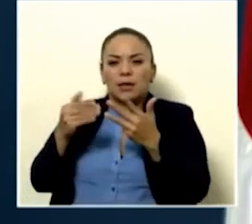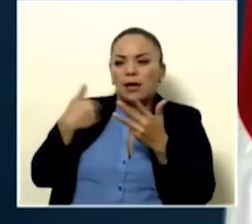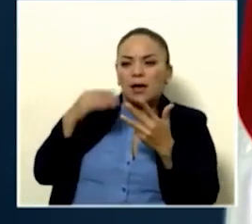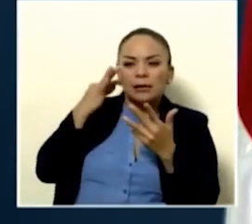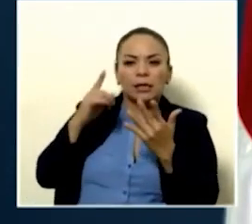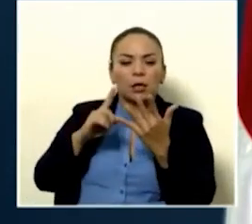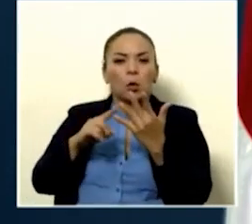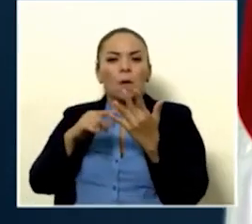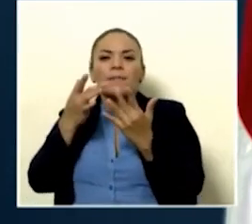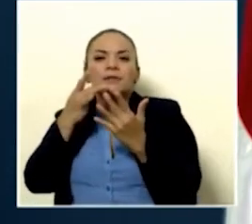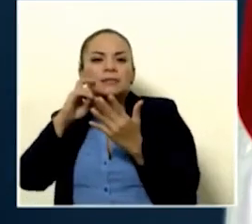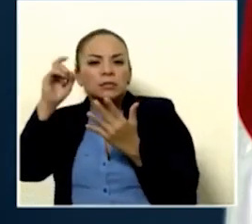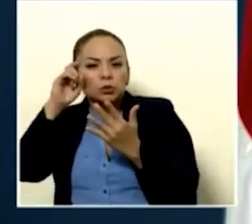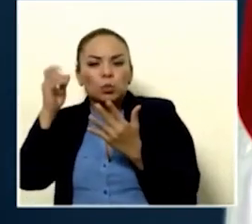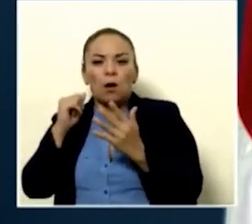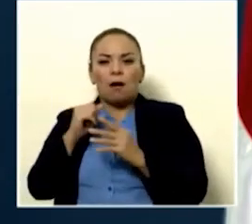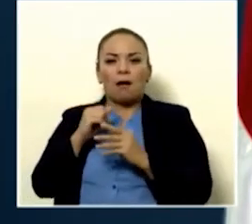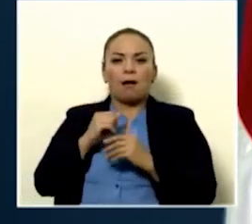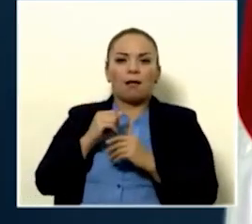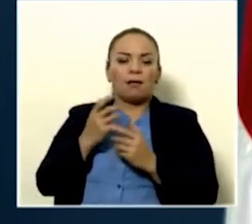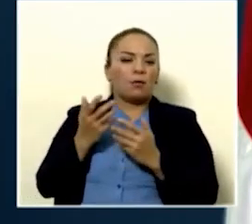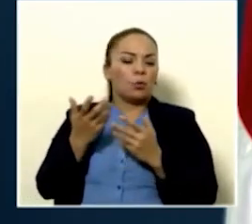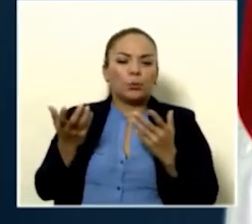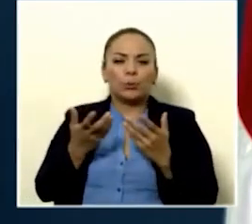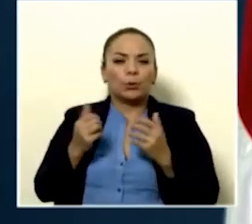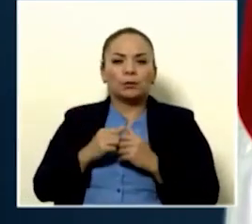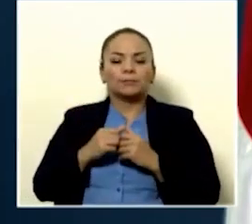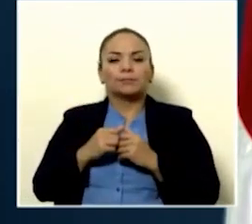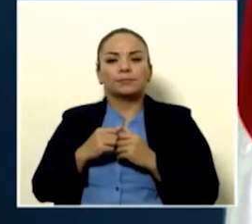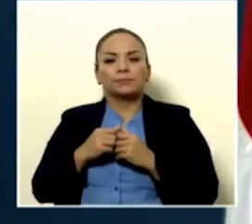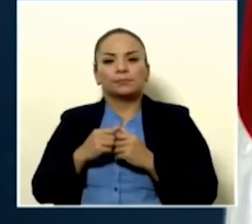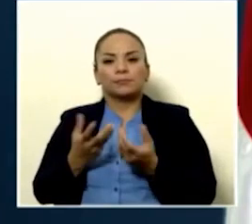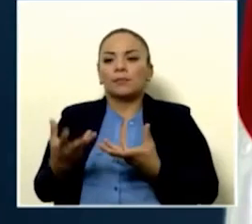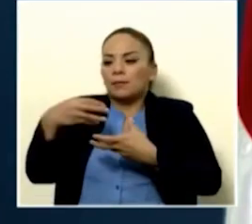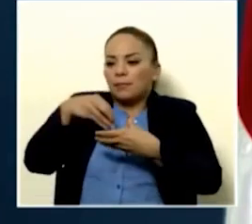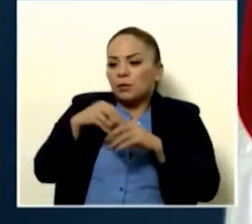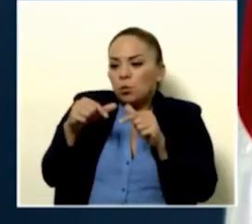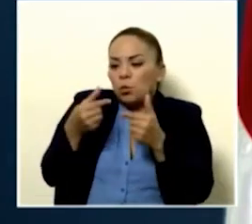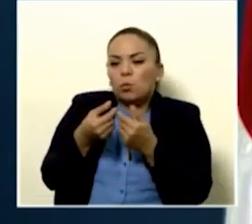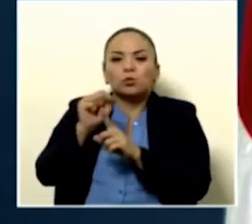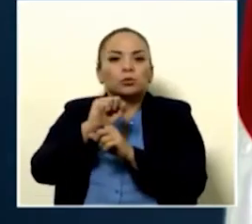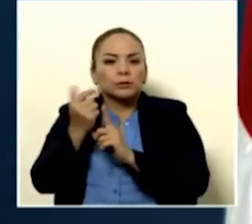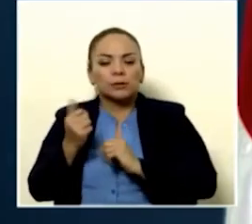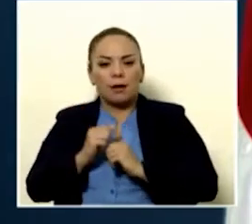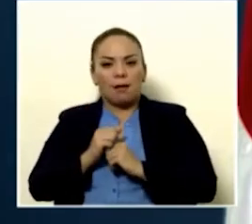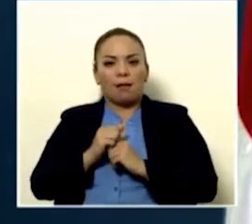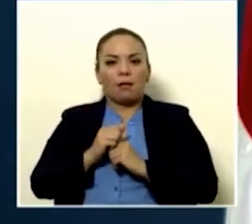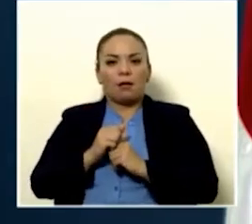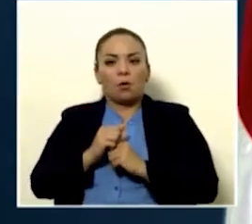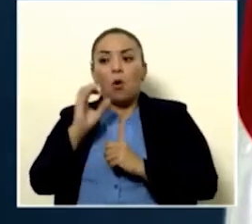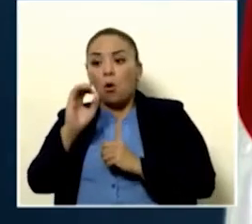preferencia sexual o pertenencia a un grupo social o sus opiniones